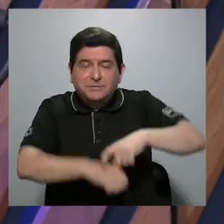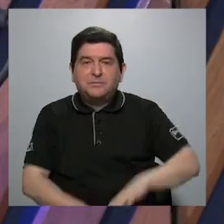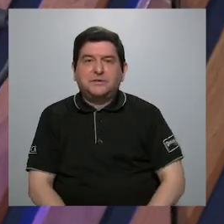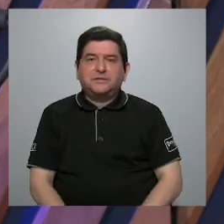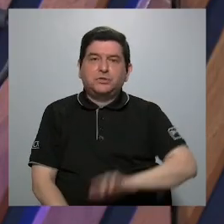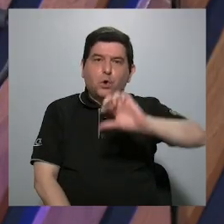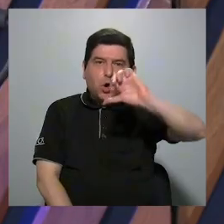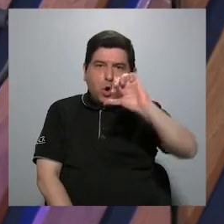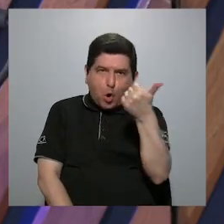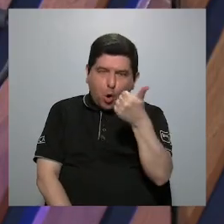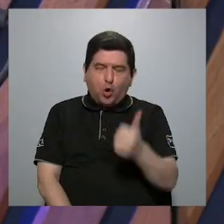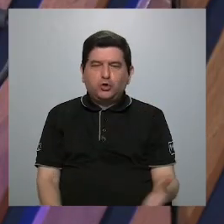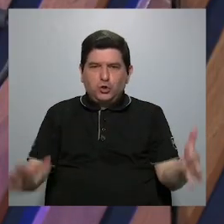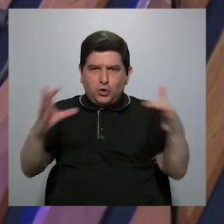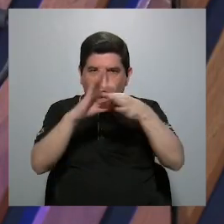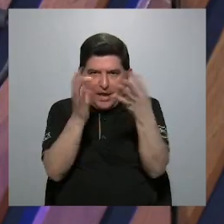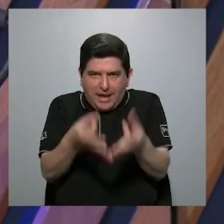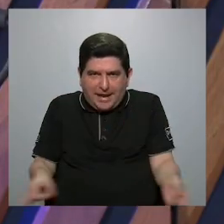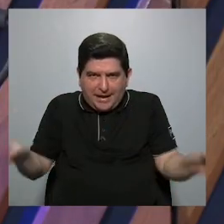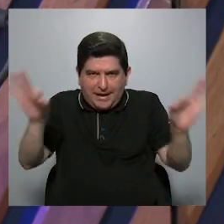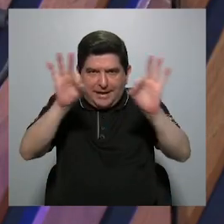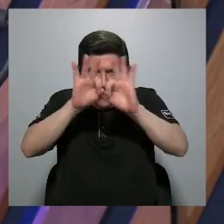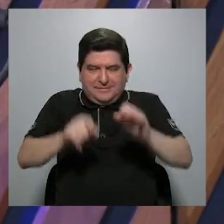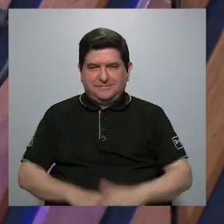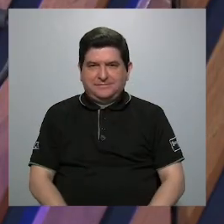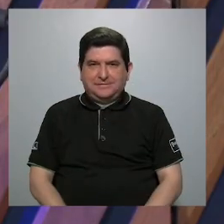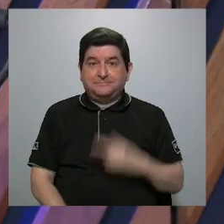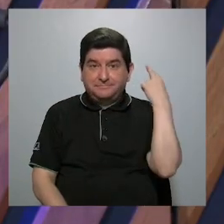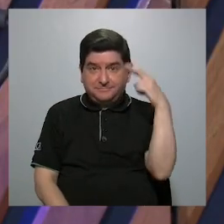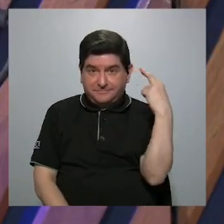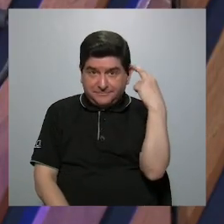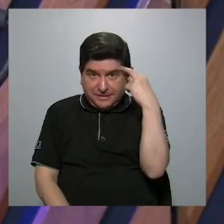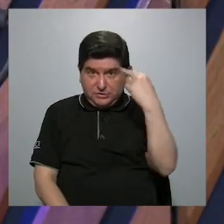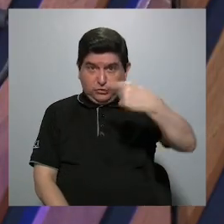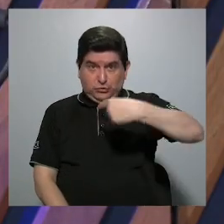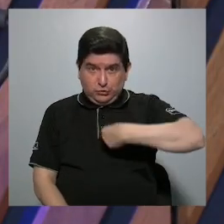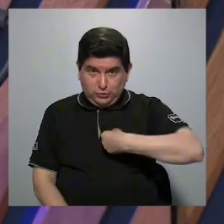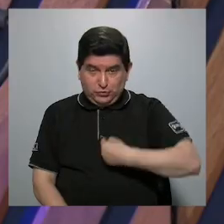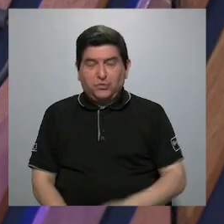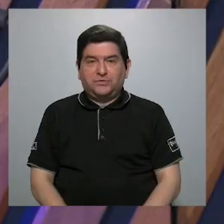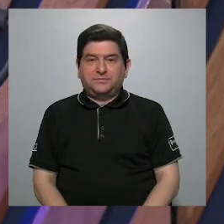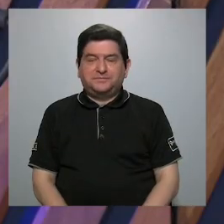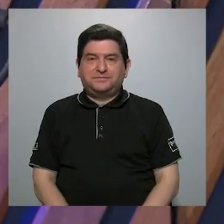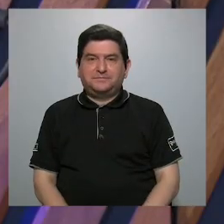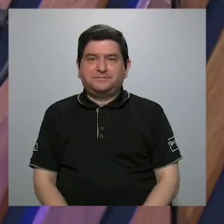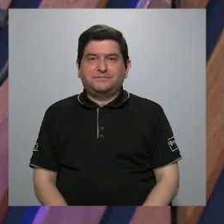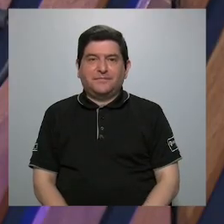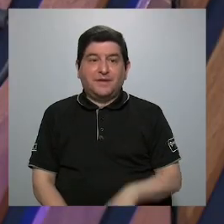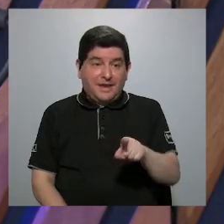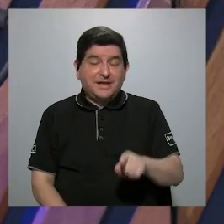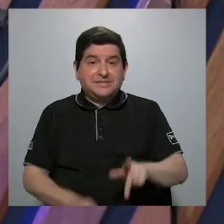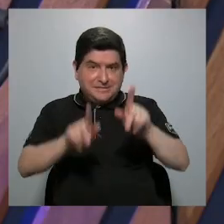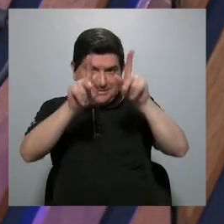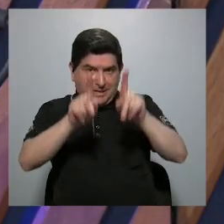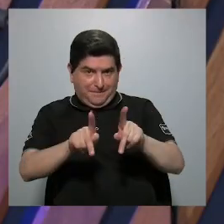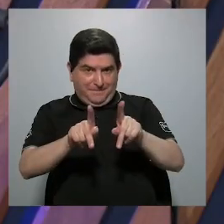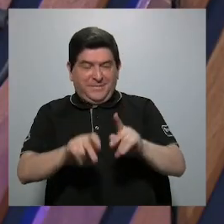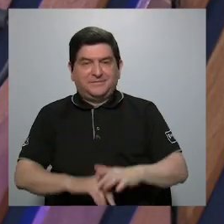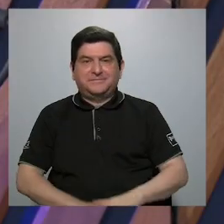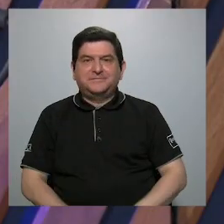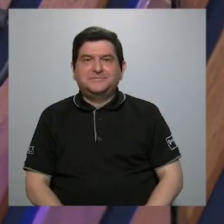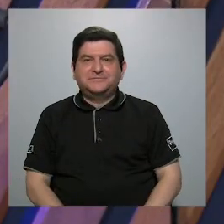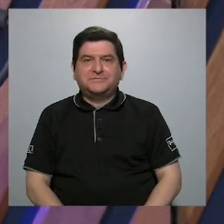tenemos otro enlace importante, y por eso para mí la figura de ese